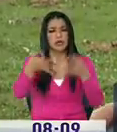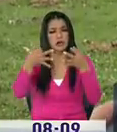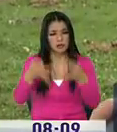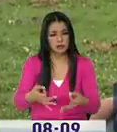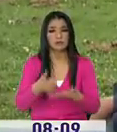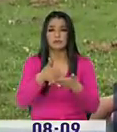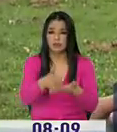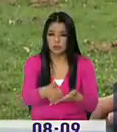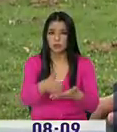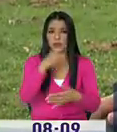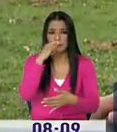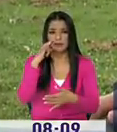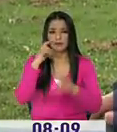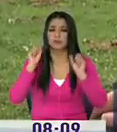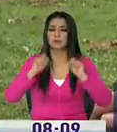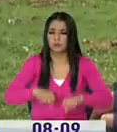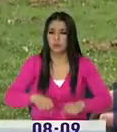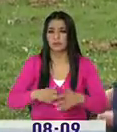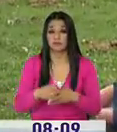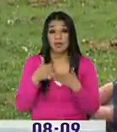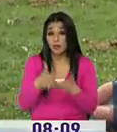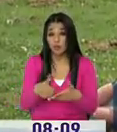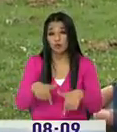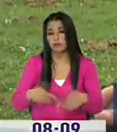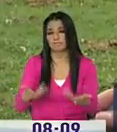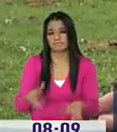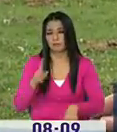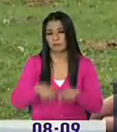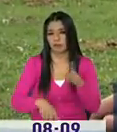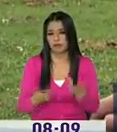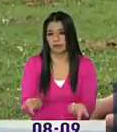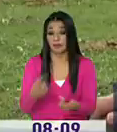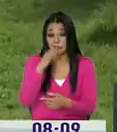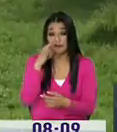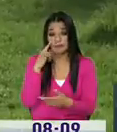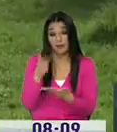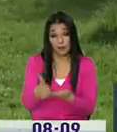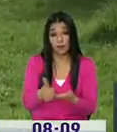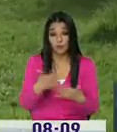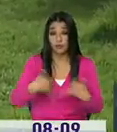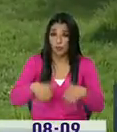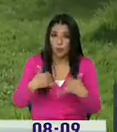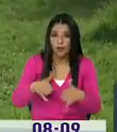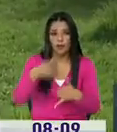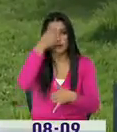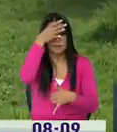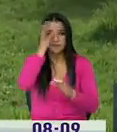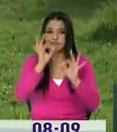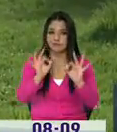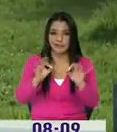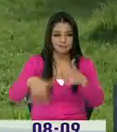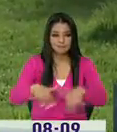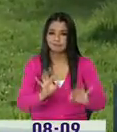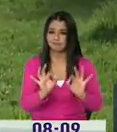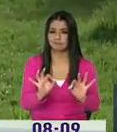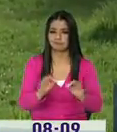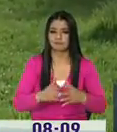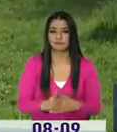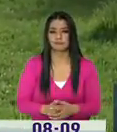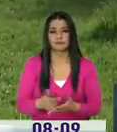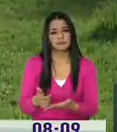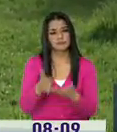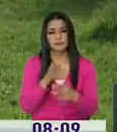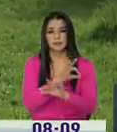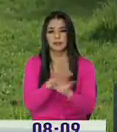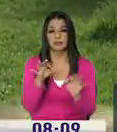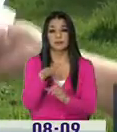el desarrollo de los niños, ya que esto les ayuda a su capacidad motriz y intelectual. Sí, por favor, solicitaríamos que nos ayuden con la limpieza